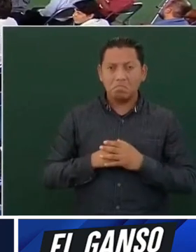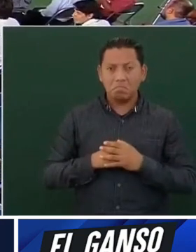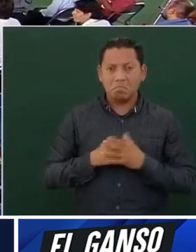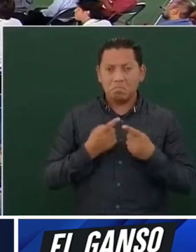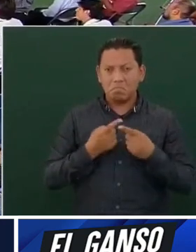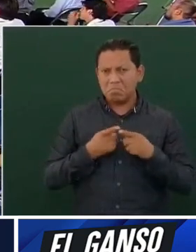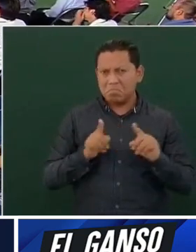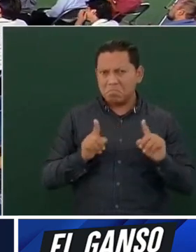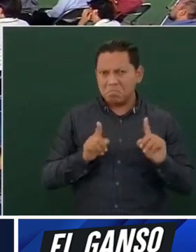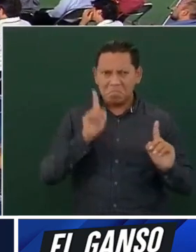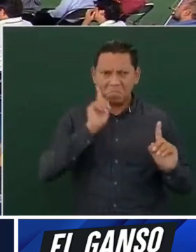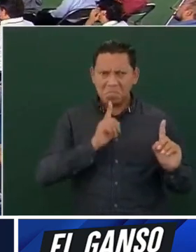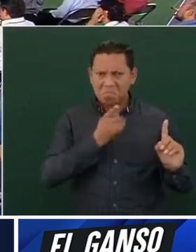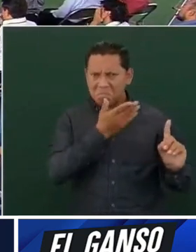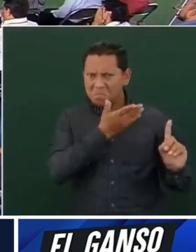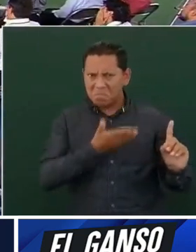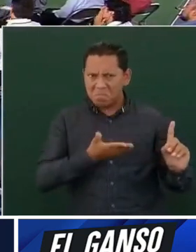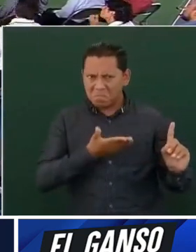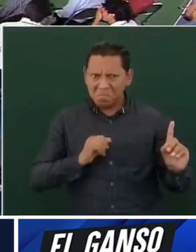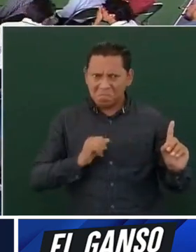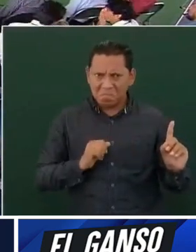esa señora